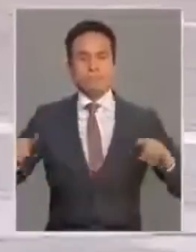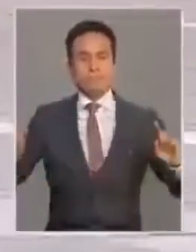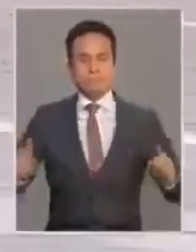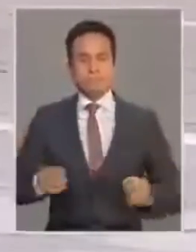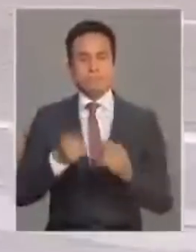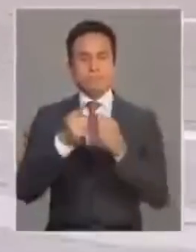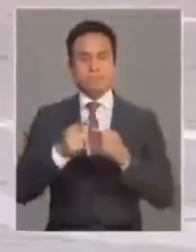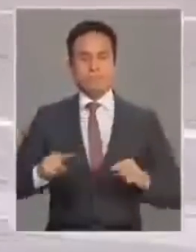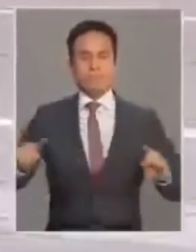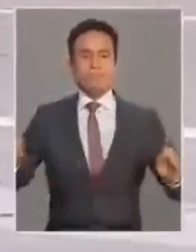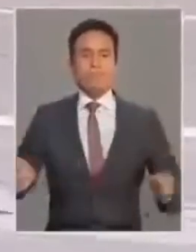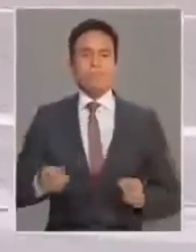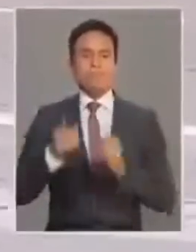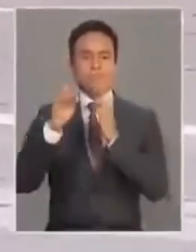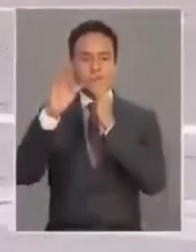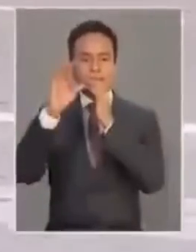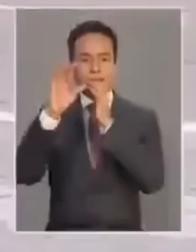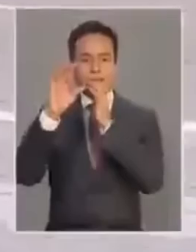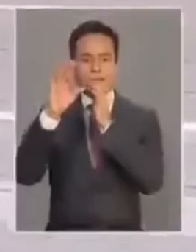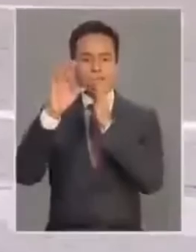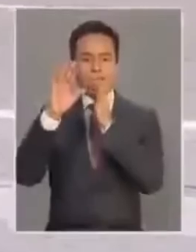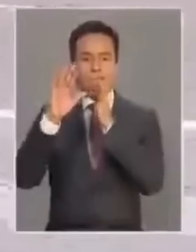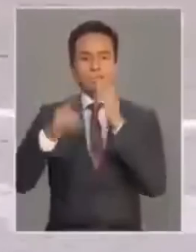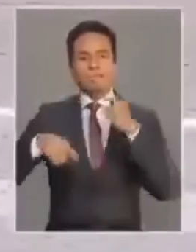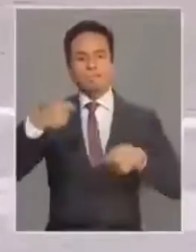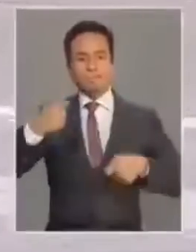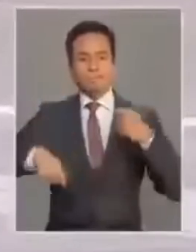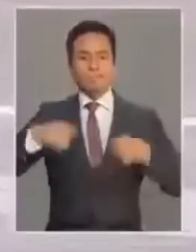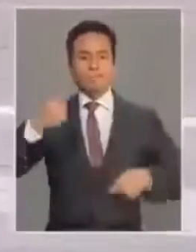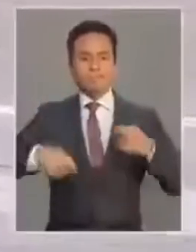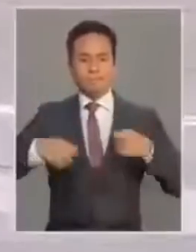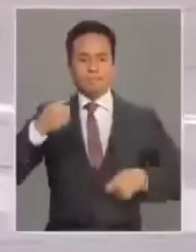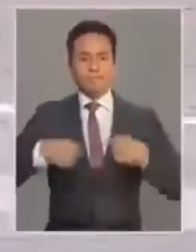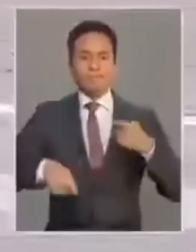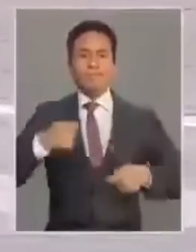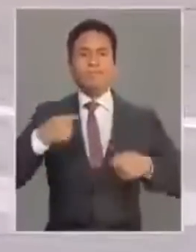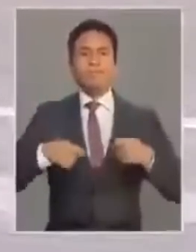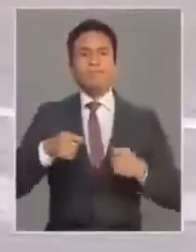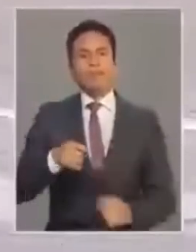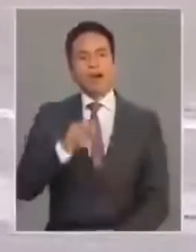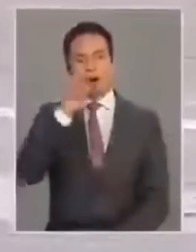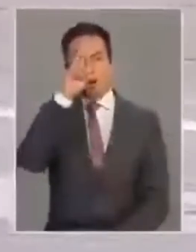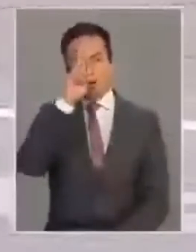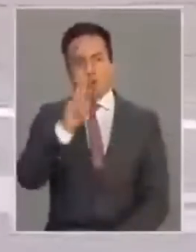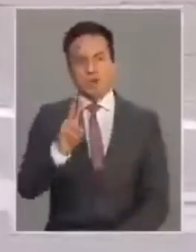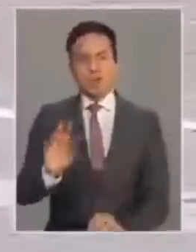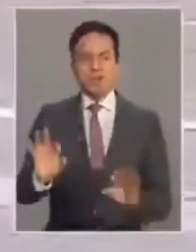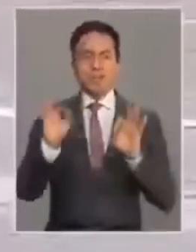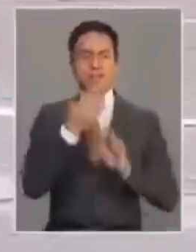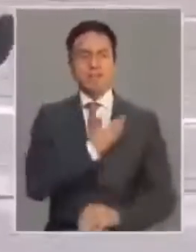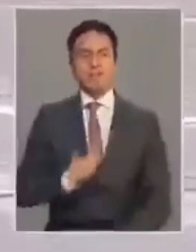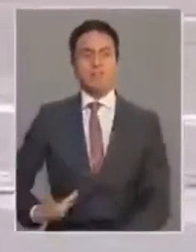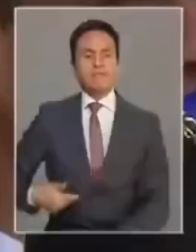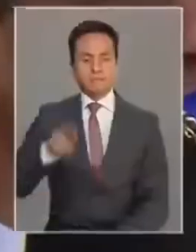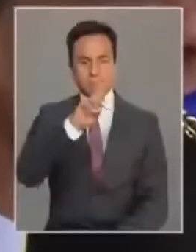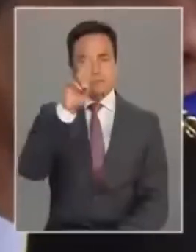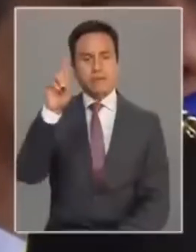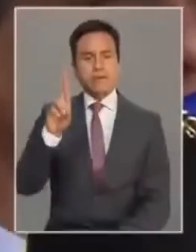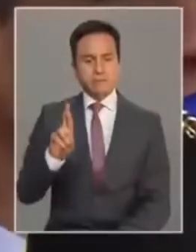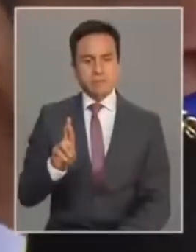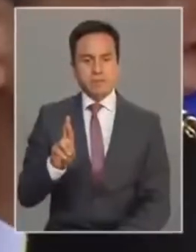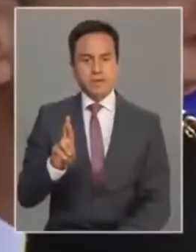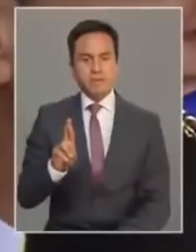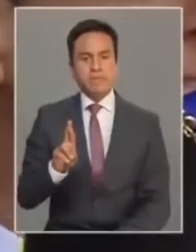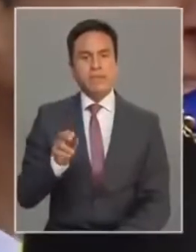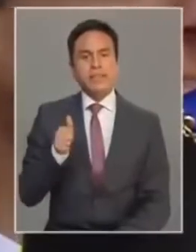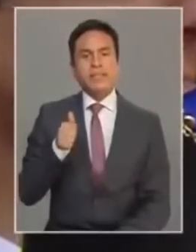que tienen. O sea, son personas a otro nivel. Claro. Entonces, yo creo que ellos dan su mejor esfuerzo por marchar ante esos personajes que de